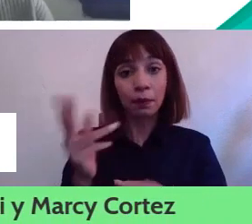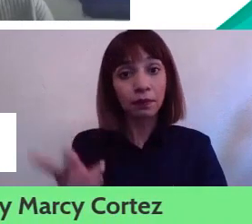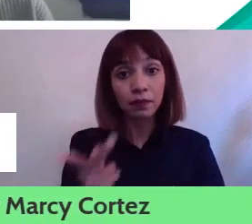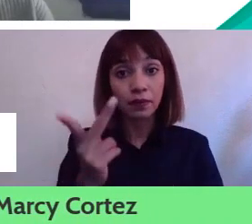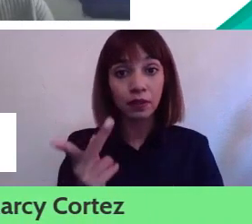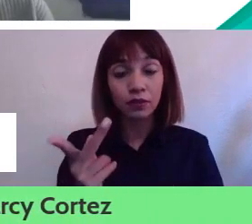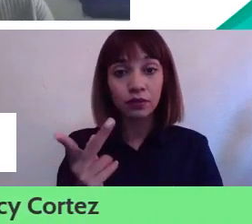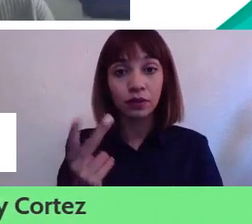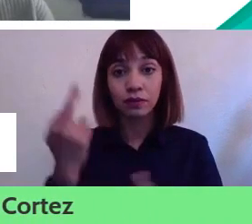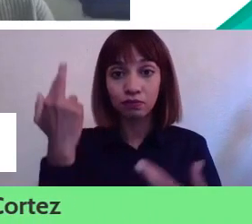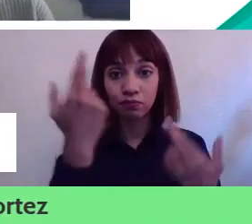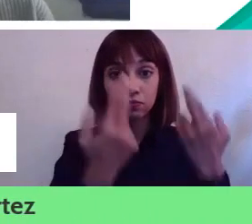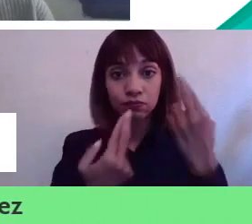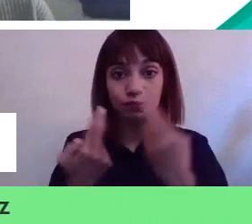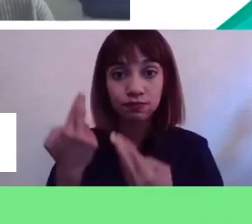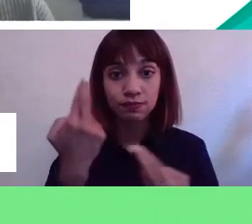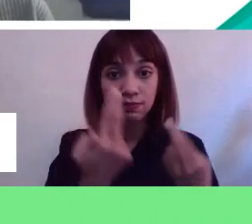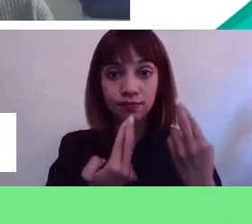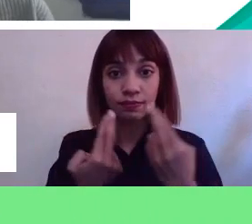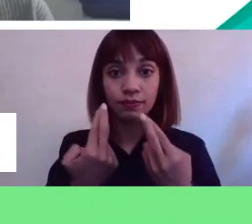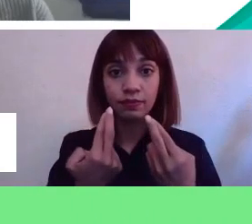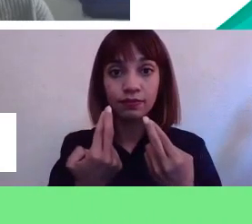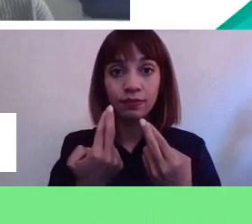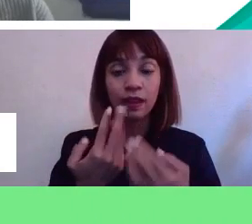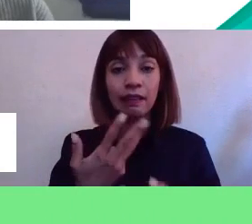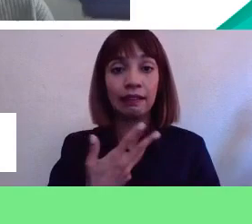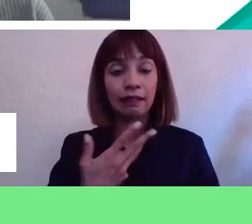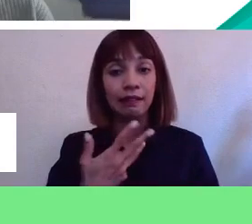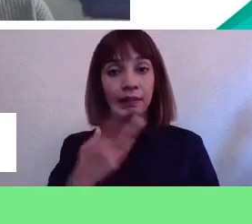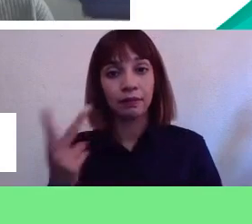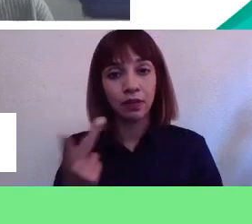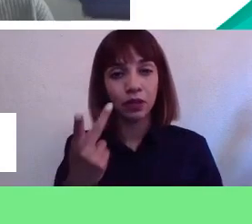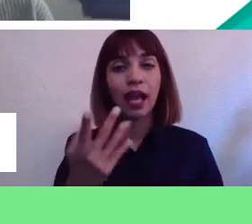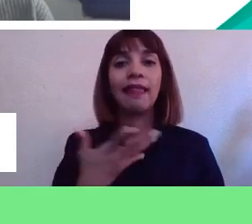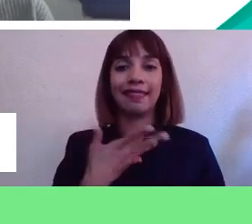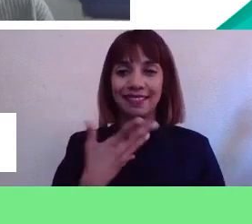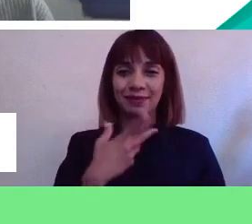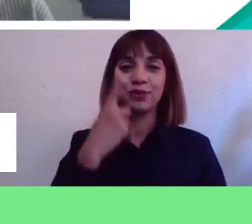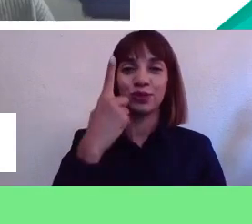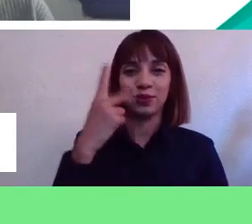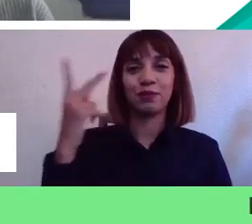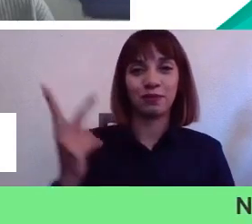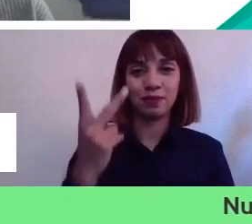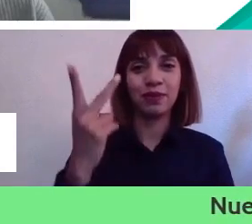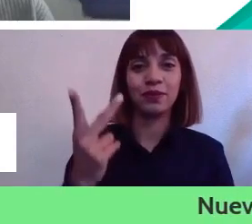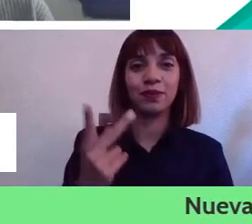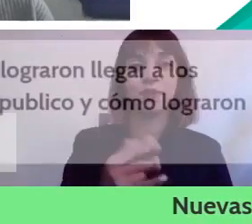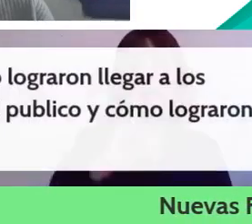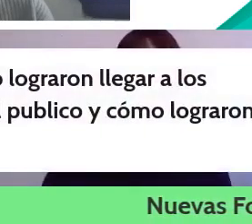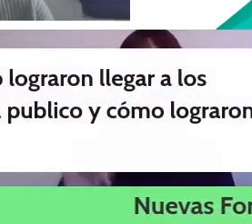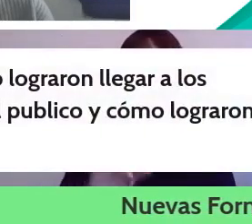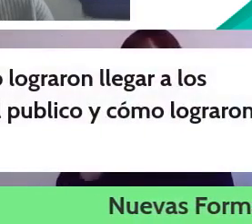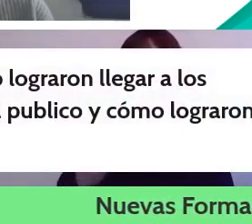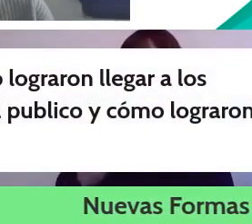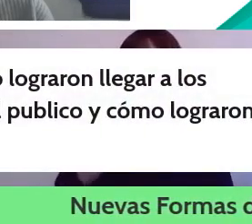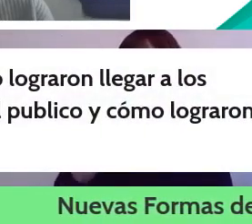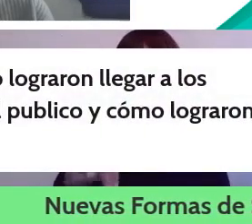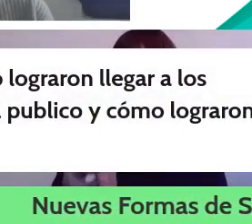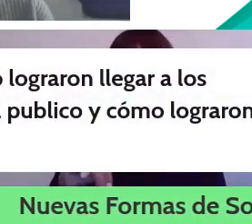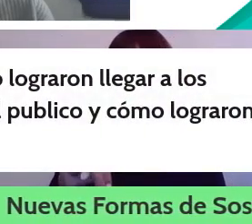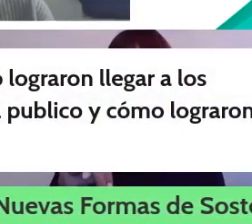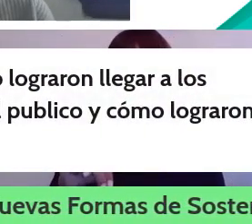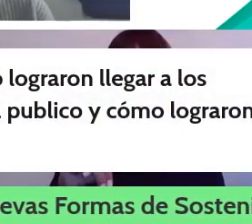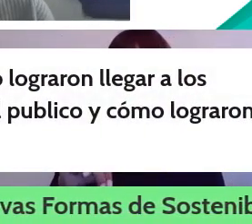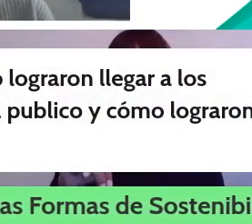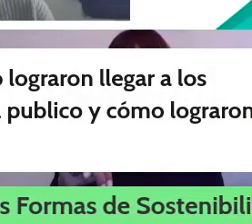voy a revisar alguna pregunta. Acá hay una pregunta de Juan Lucas Villabona, antes de cerrar, dice, ¿esta